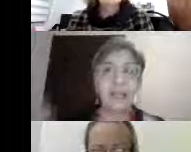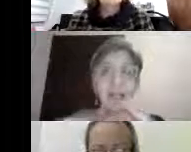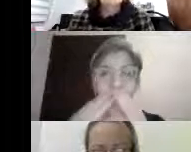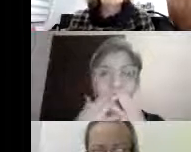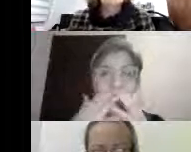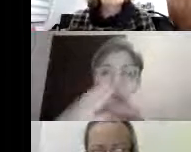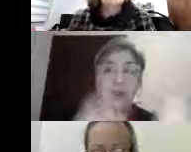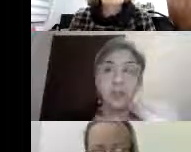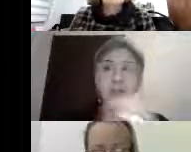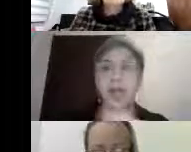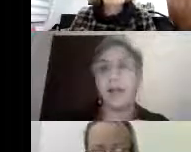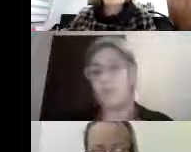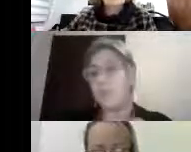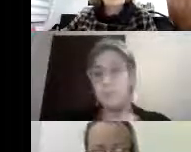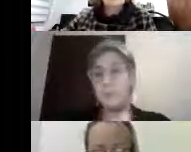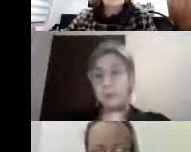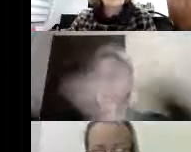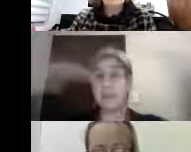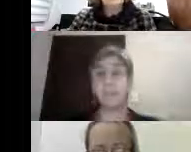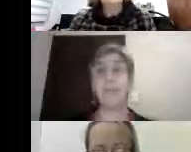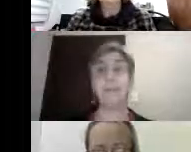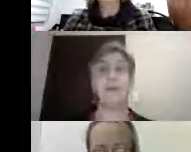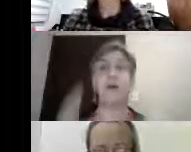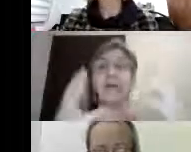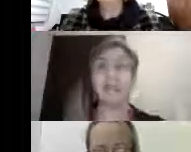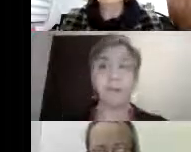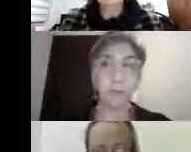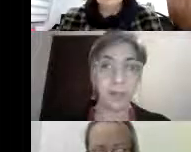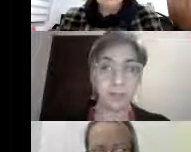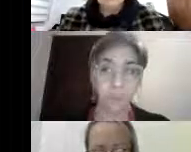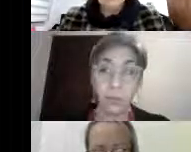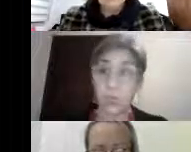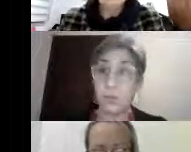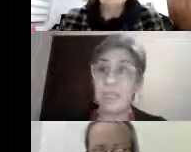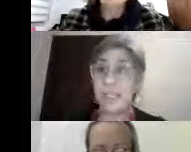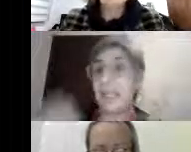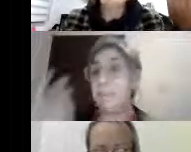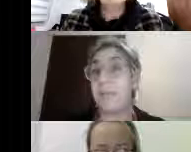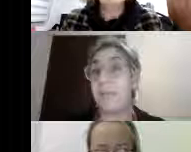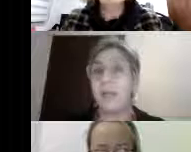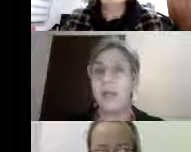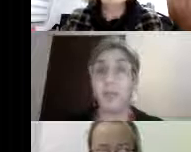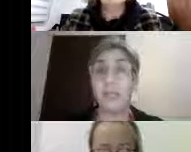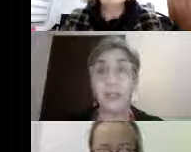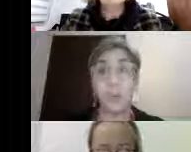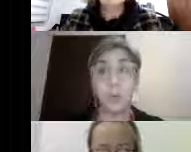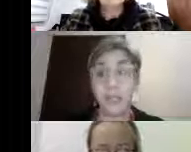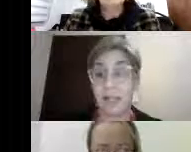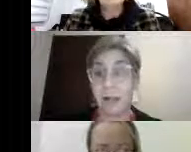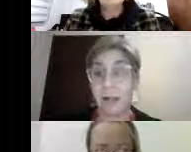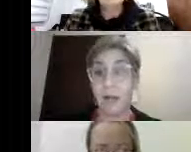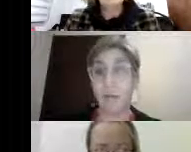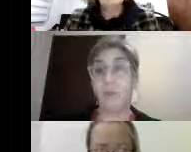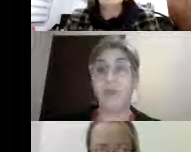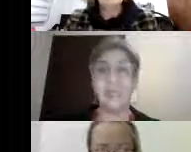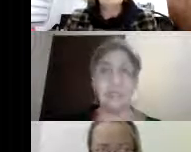que los encuentros ya son de muy diverso tipo, pero esta forma de los encuentros sexuales hay que también como tenerlos en